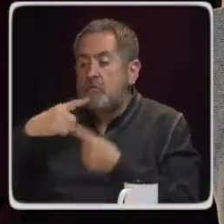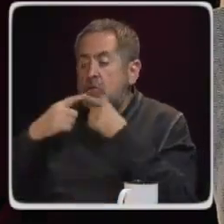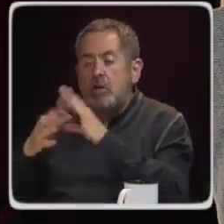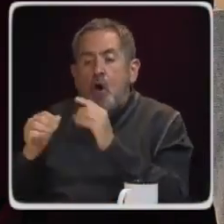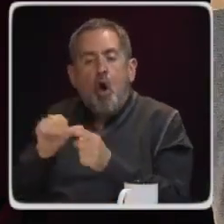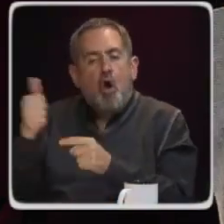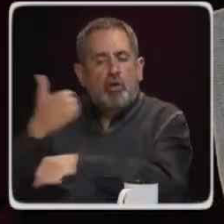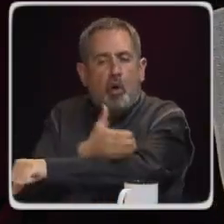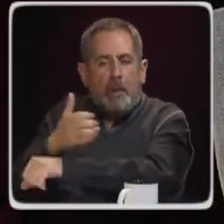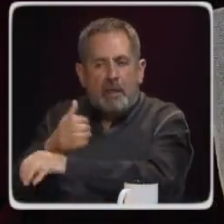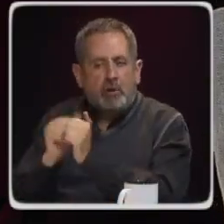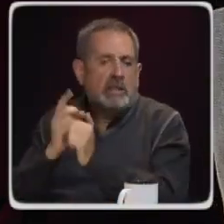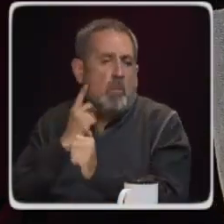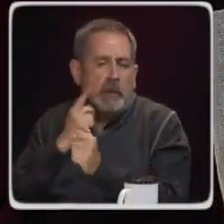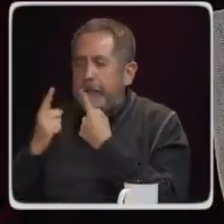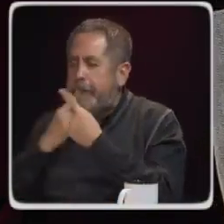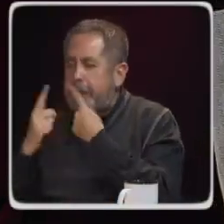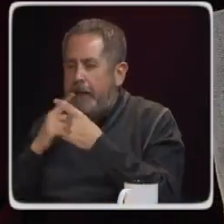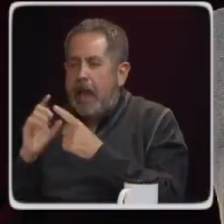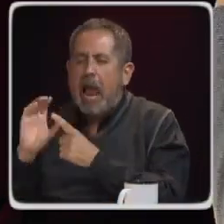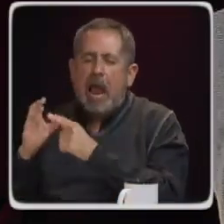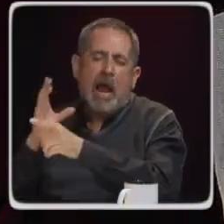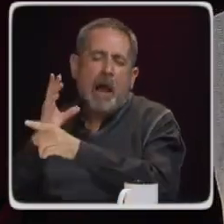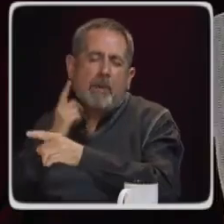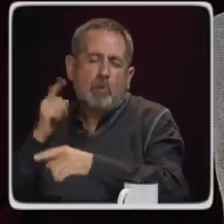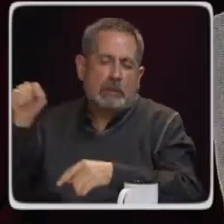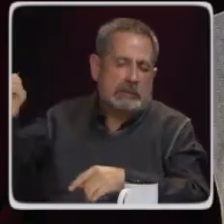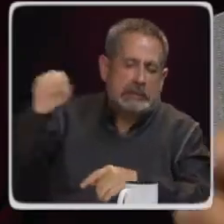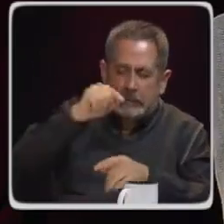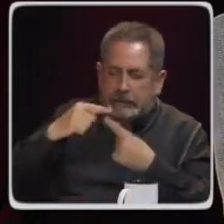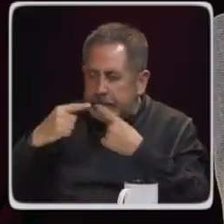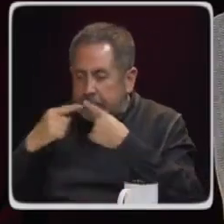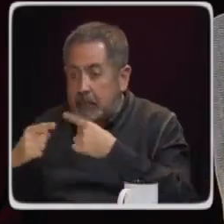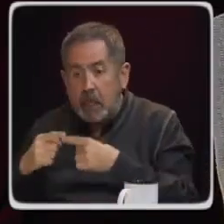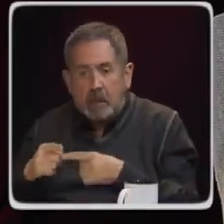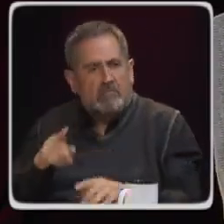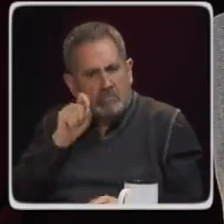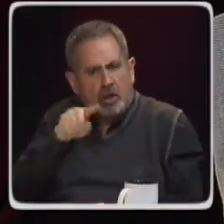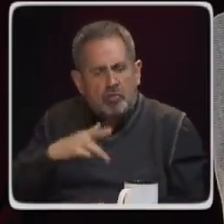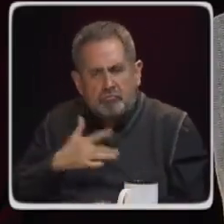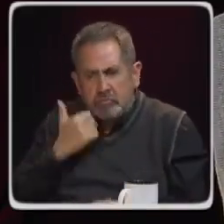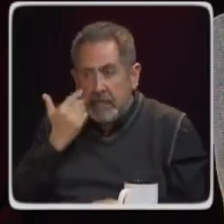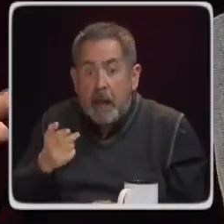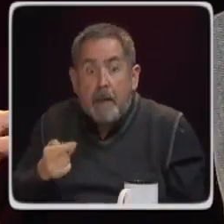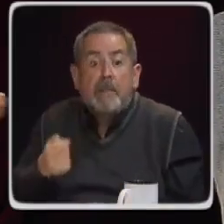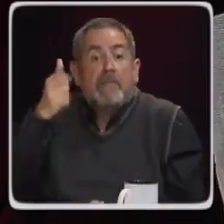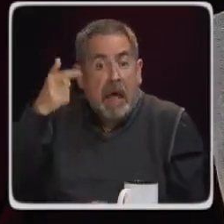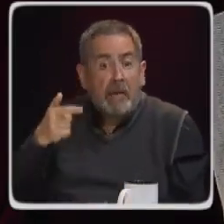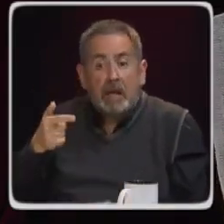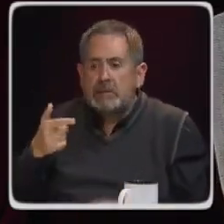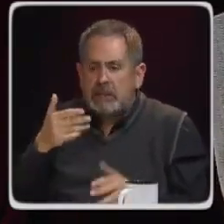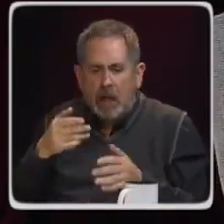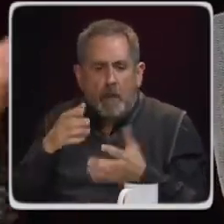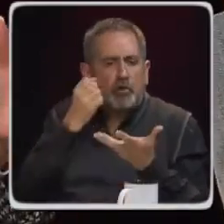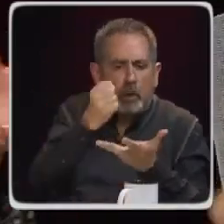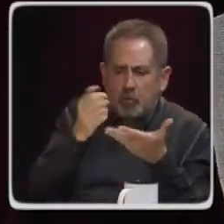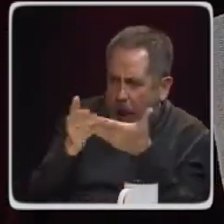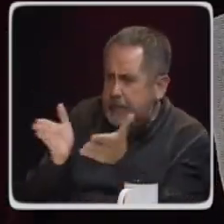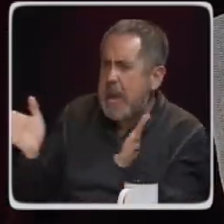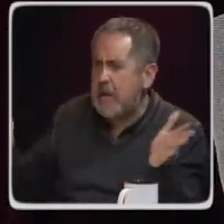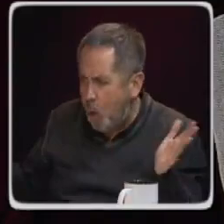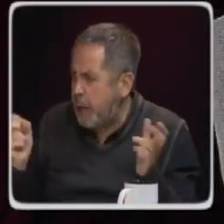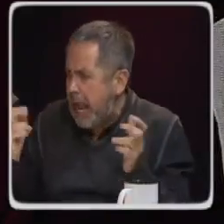personas sordas o son personas ciegas o para que no sufran vulnerabilidades dobles por falta de capacitación en los 3